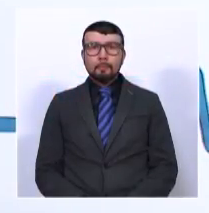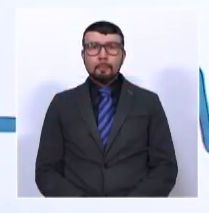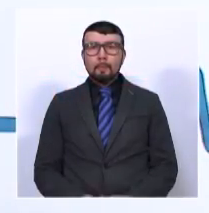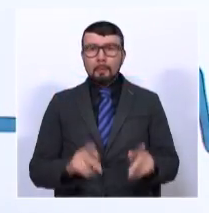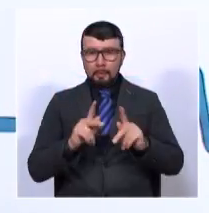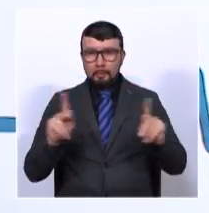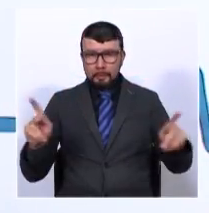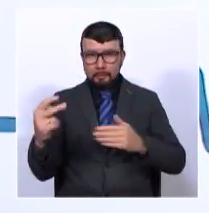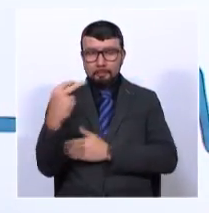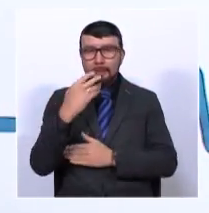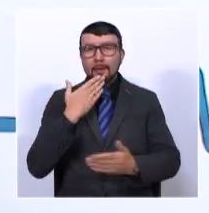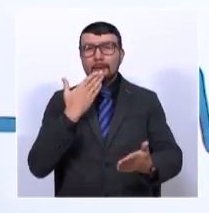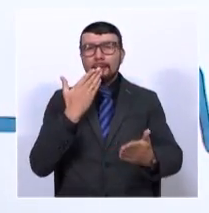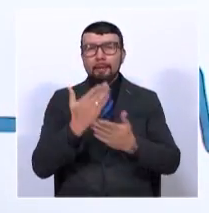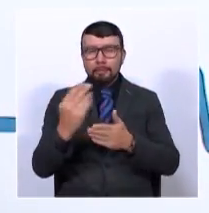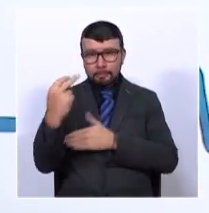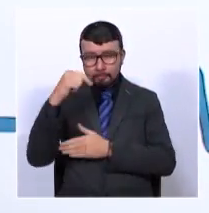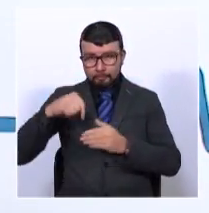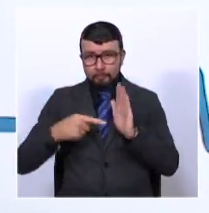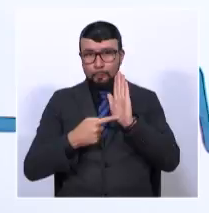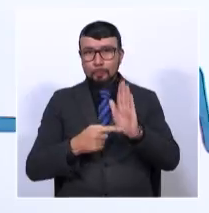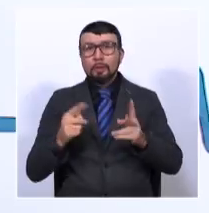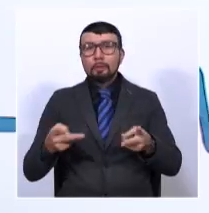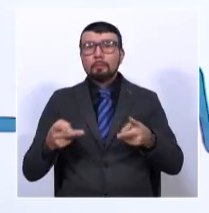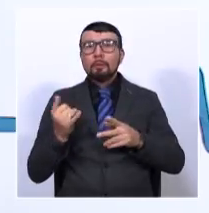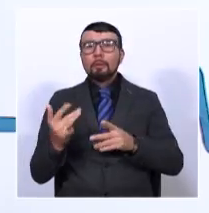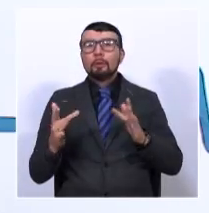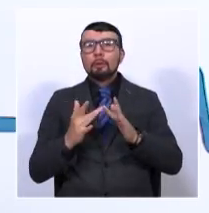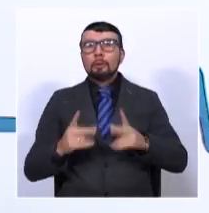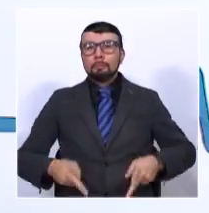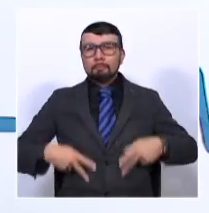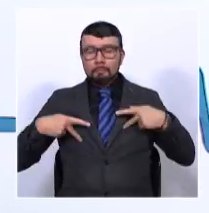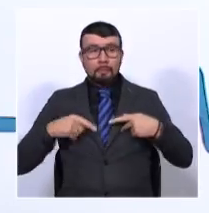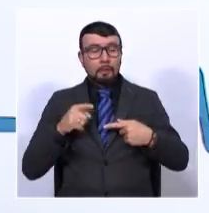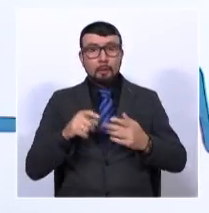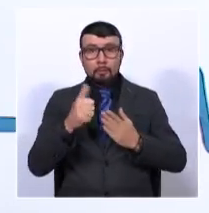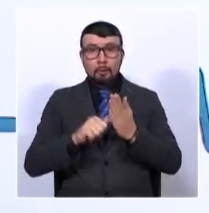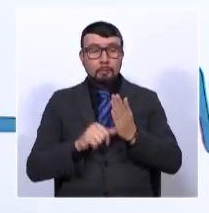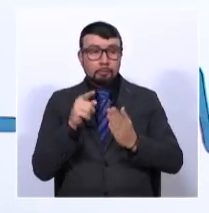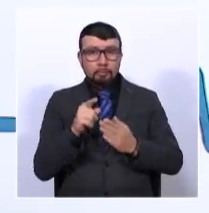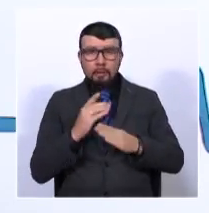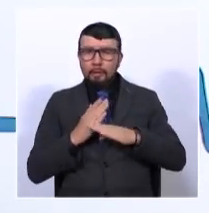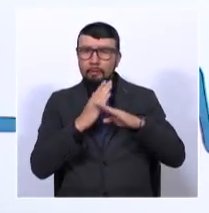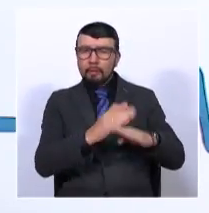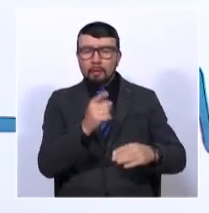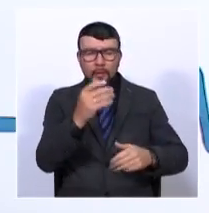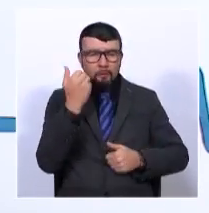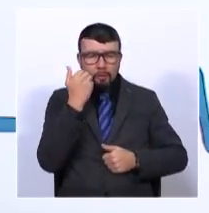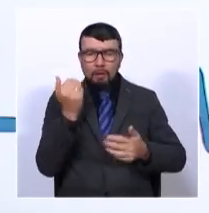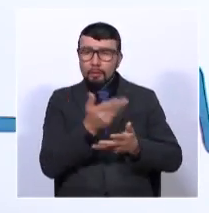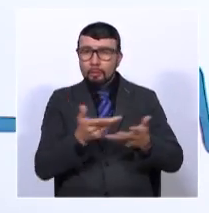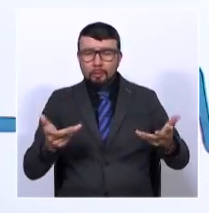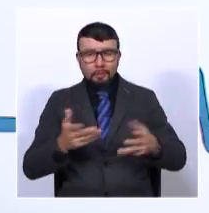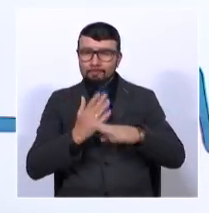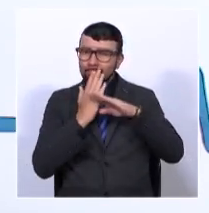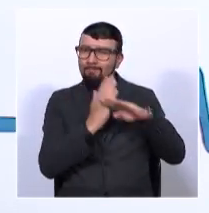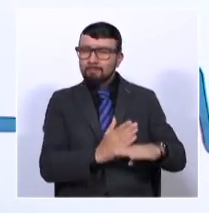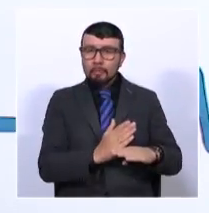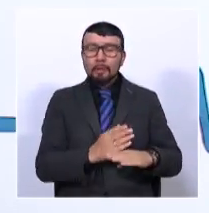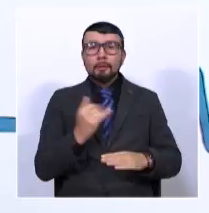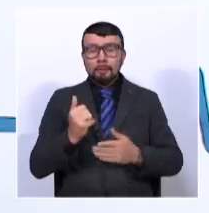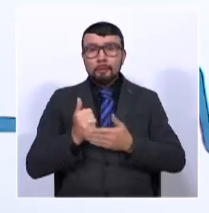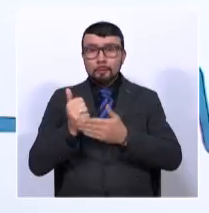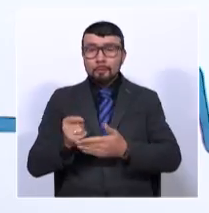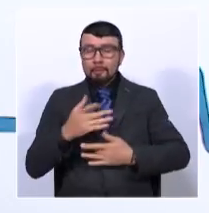Muchas gracias por estar nuevamente con nosotros en una nueva edición de Conexión Vital, un programa de prevención y educación en salud. Los invito para que en este